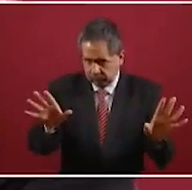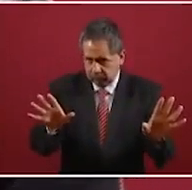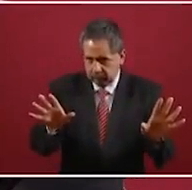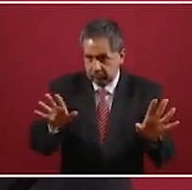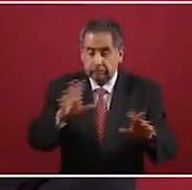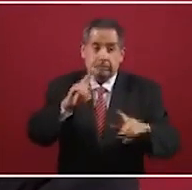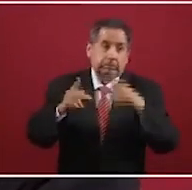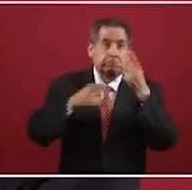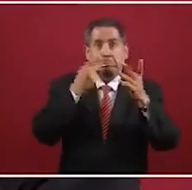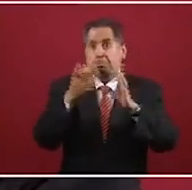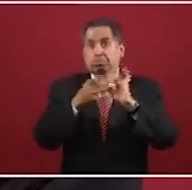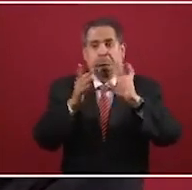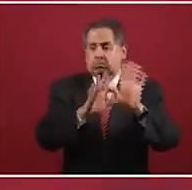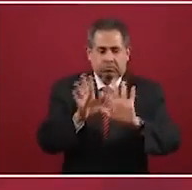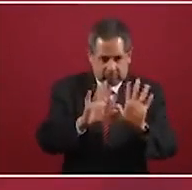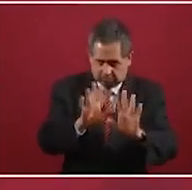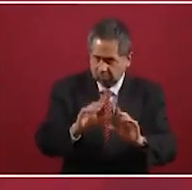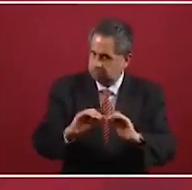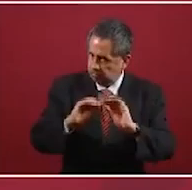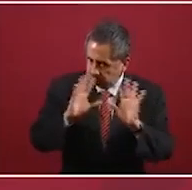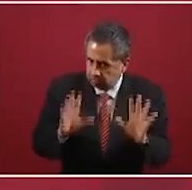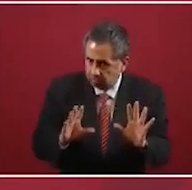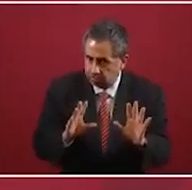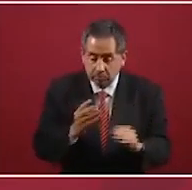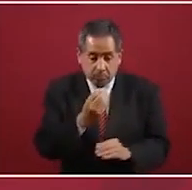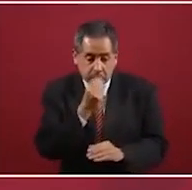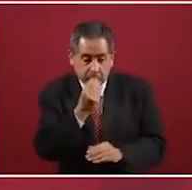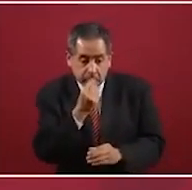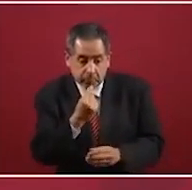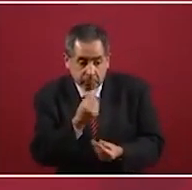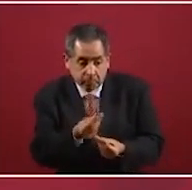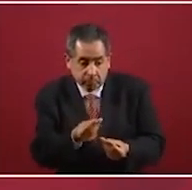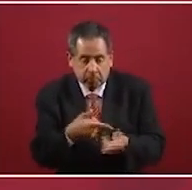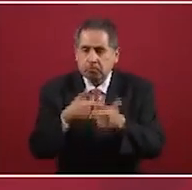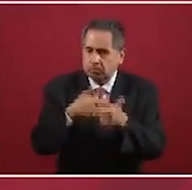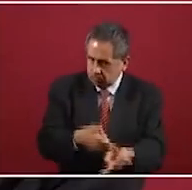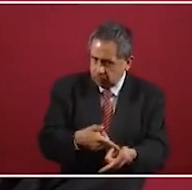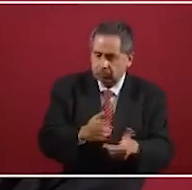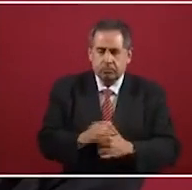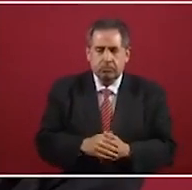dijo. AMLO reiteró que siempre será respetuoso de la autonomía del Poder Judicial y del